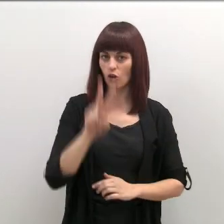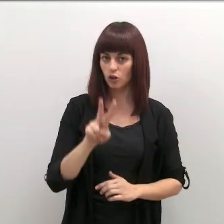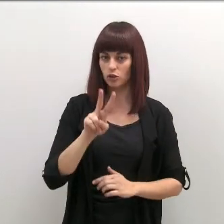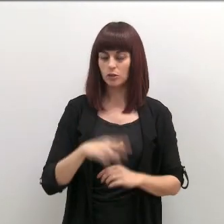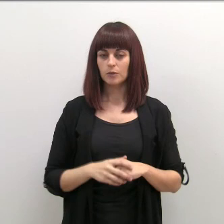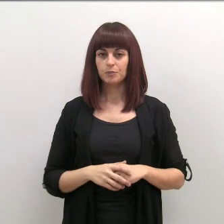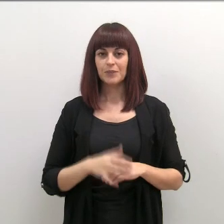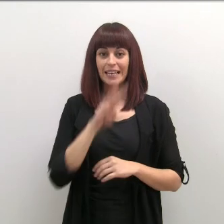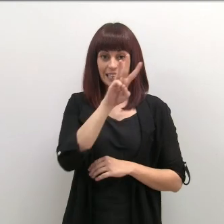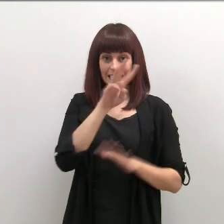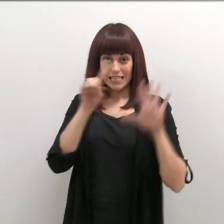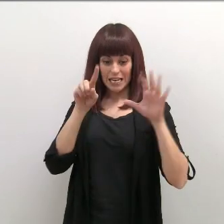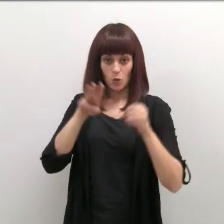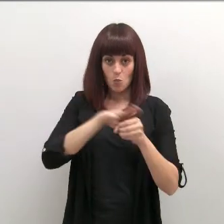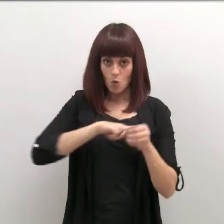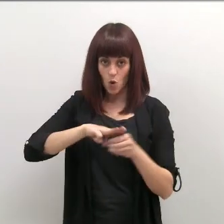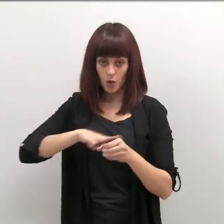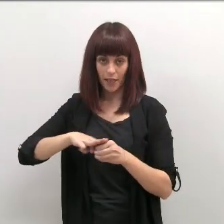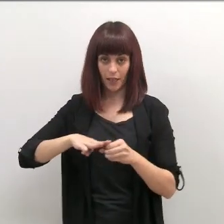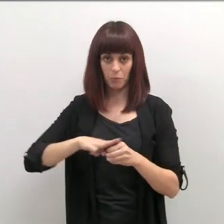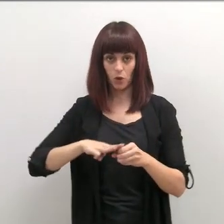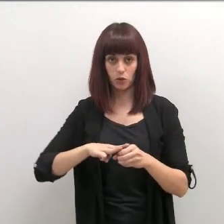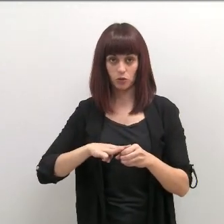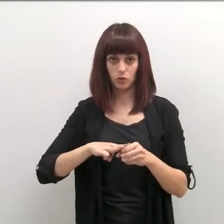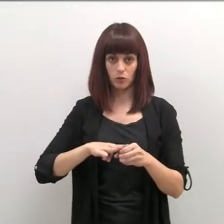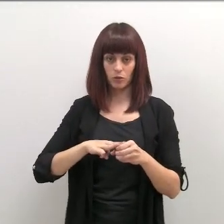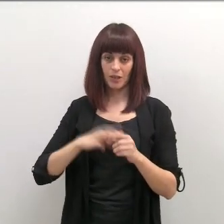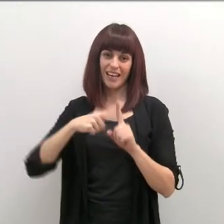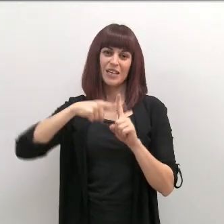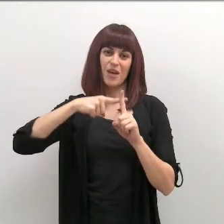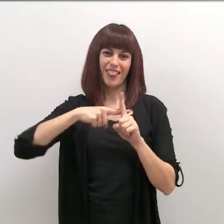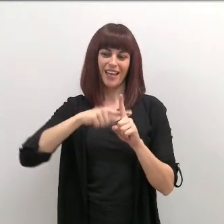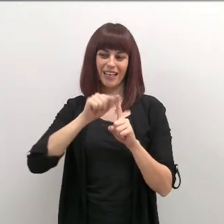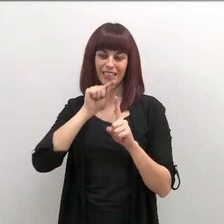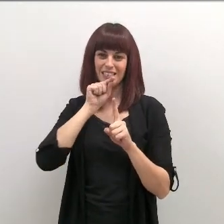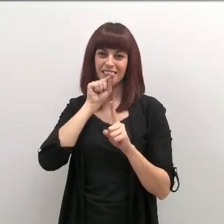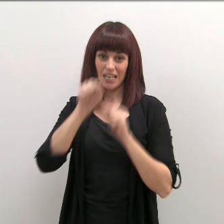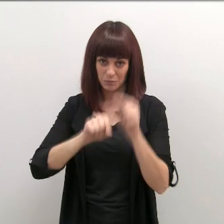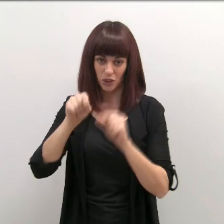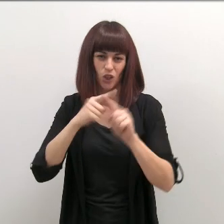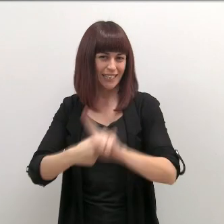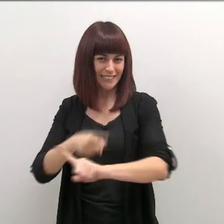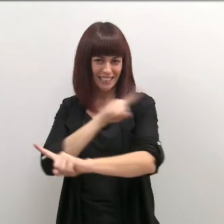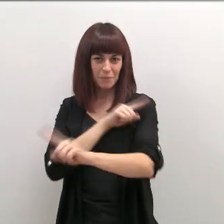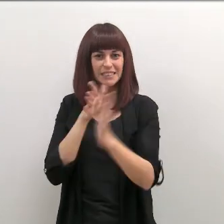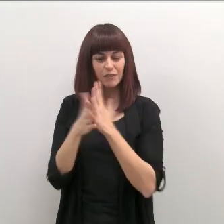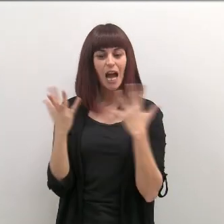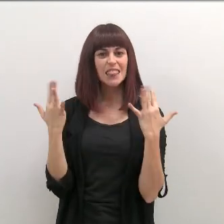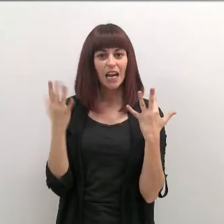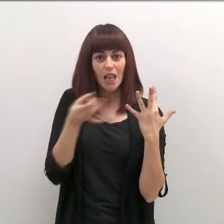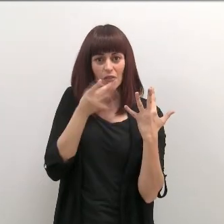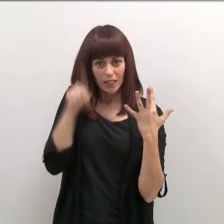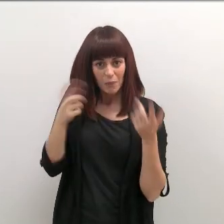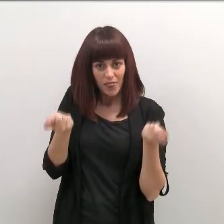En los 36 municipios que están en nivel de transmisión extrema, ahí el cierre afecta también a las terrazas, he